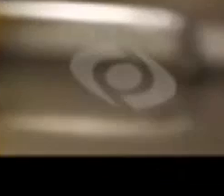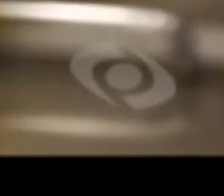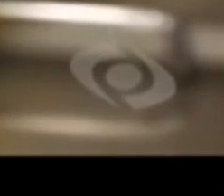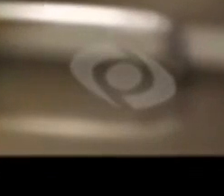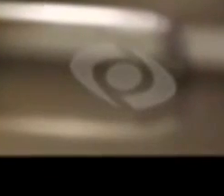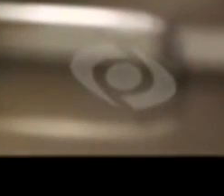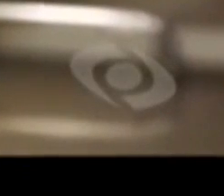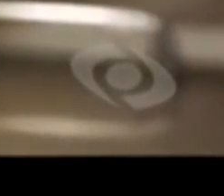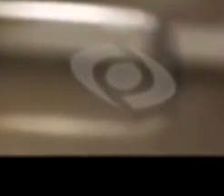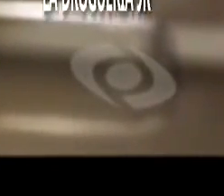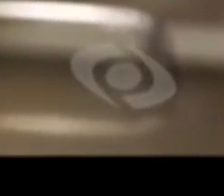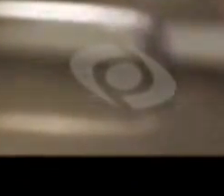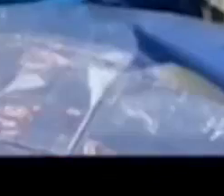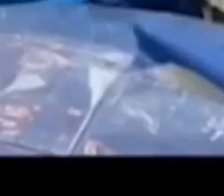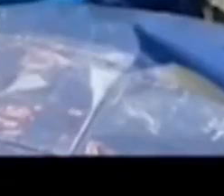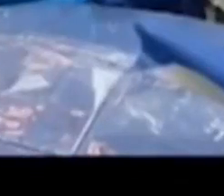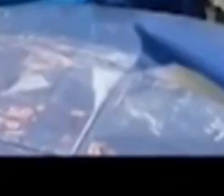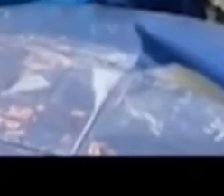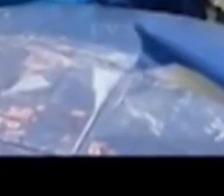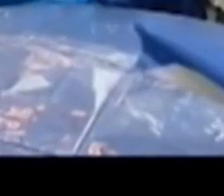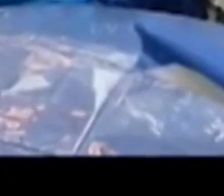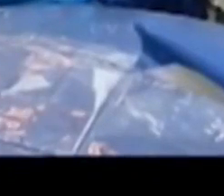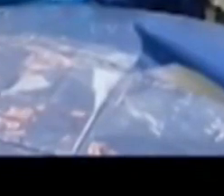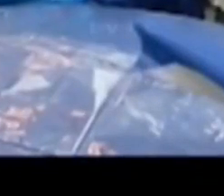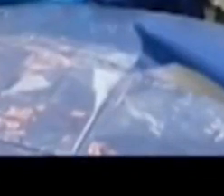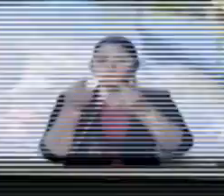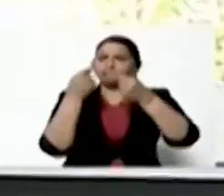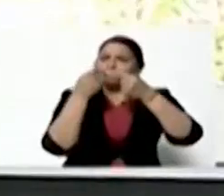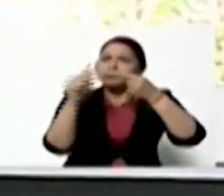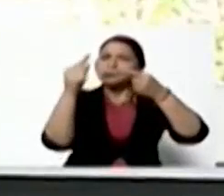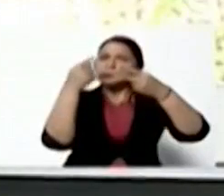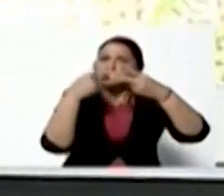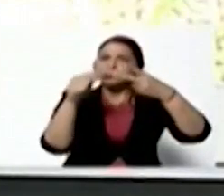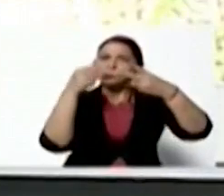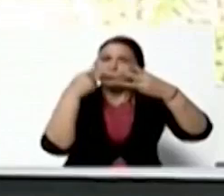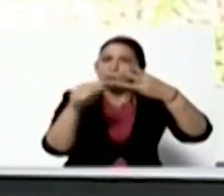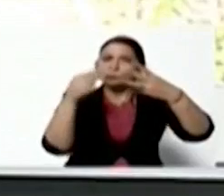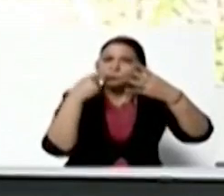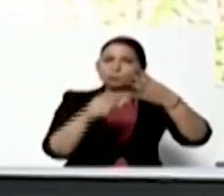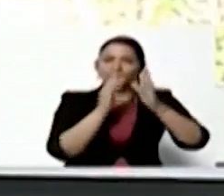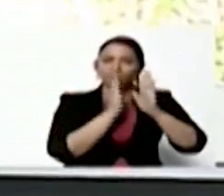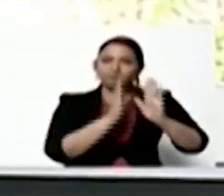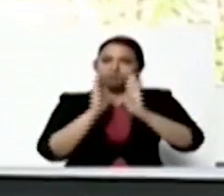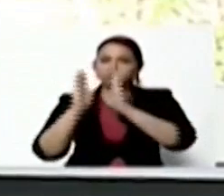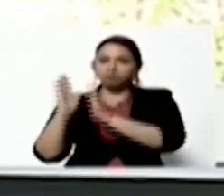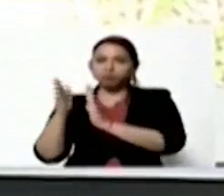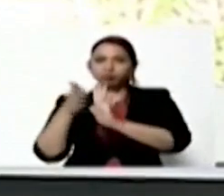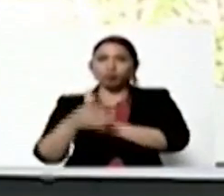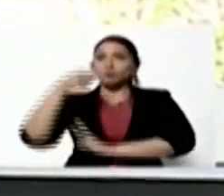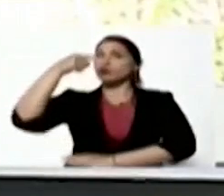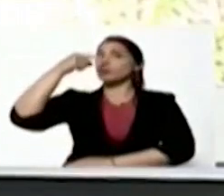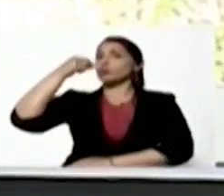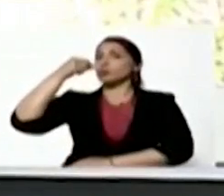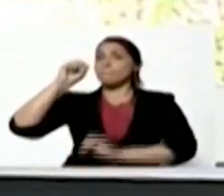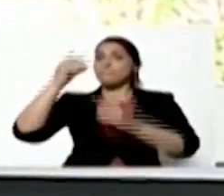y directivos del laboratorio de Labfarben y la droguería JR, empresas de las que poco se conocen. ¿Qué